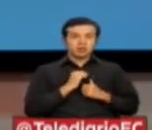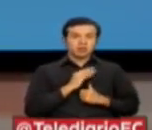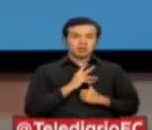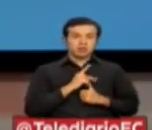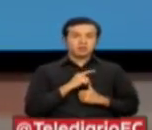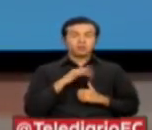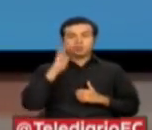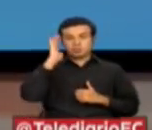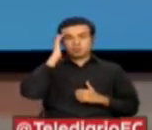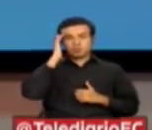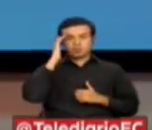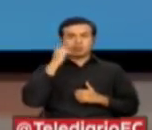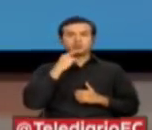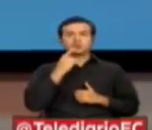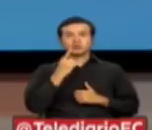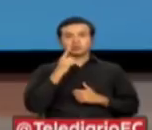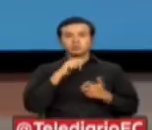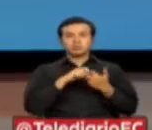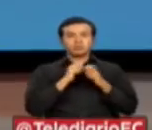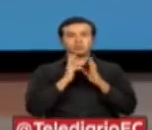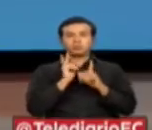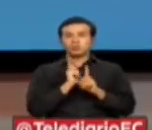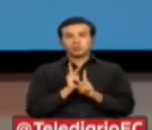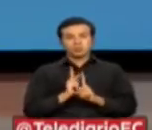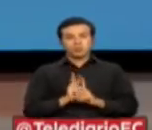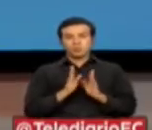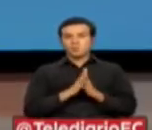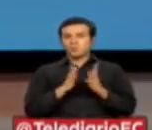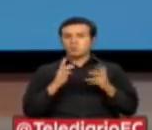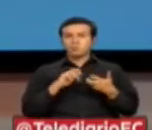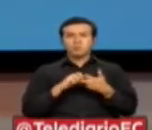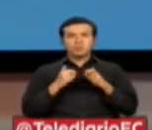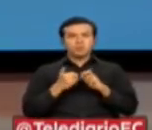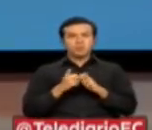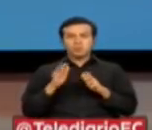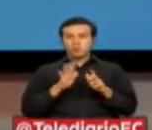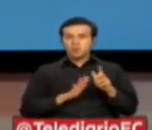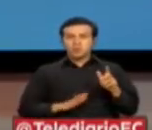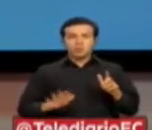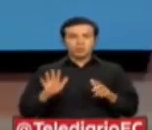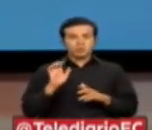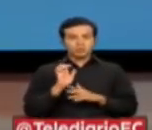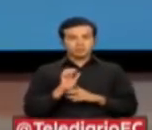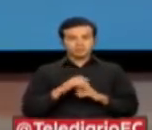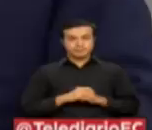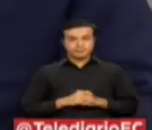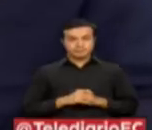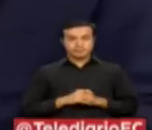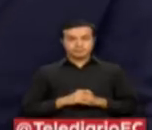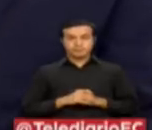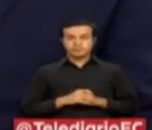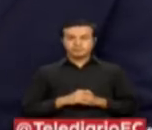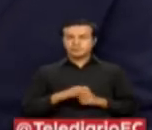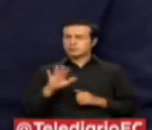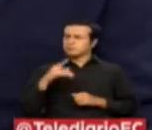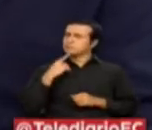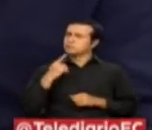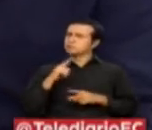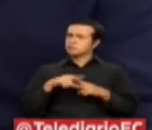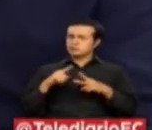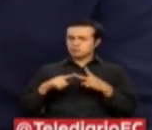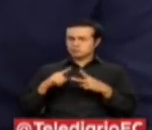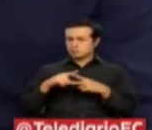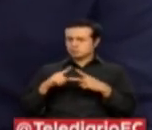en la ciudadanía, de decir que hay una serie de elementos que están configurando inestabilidad en el país. Ahora, estos dos elementos que usted señala